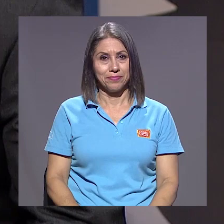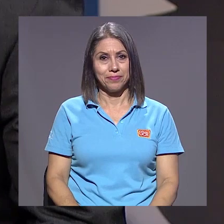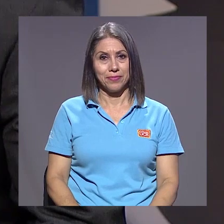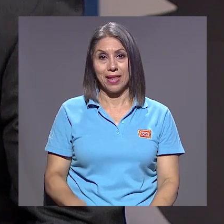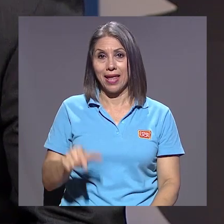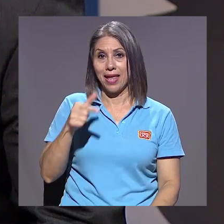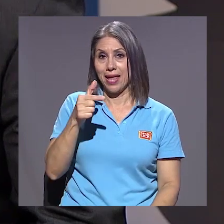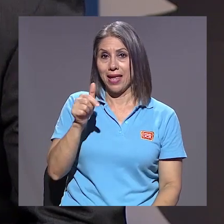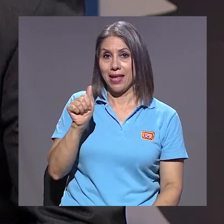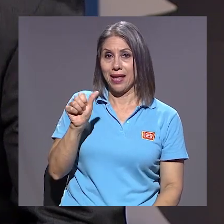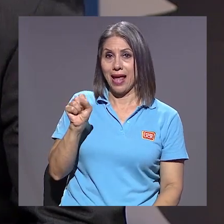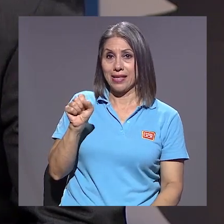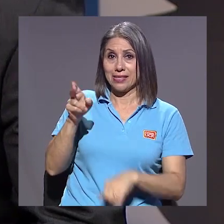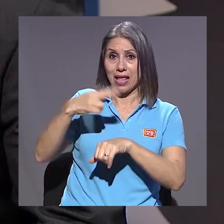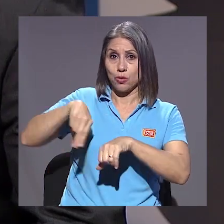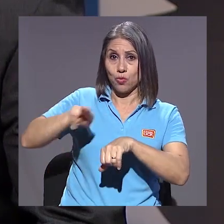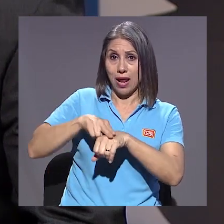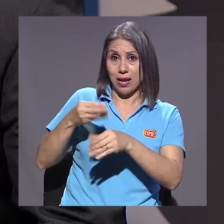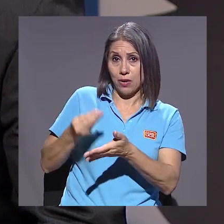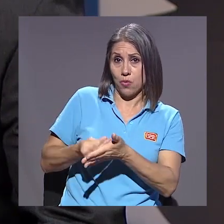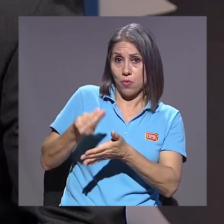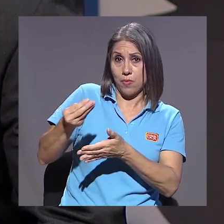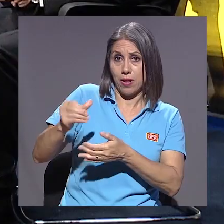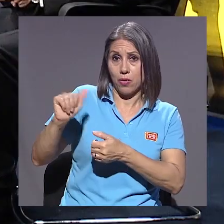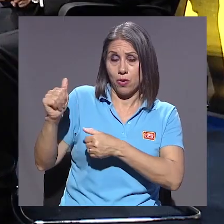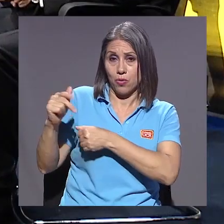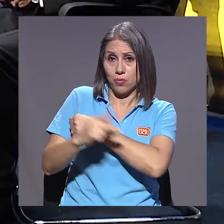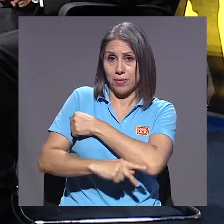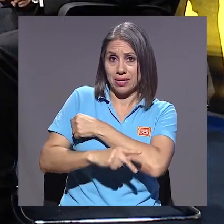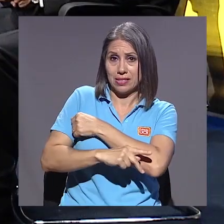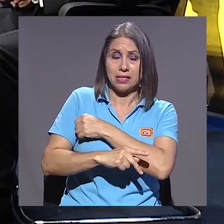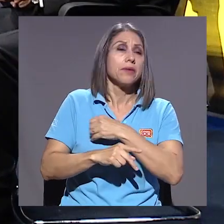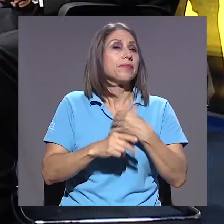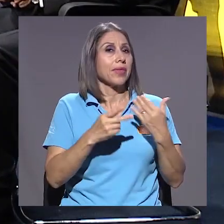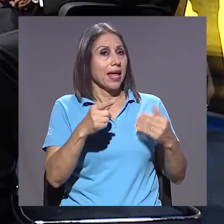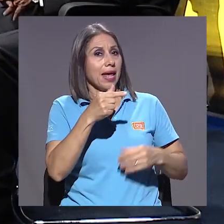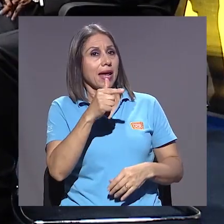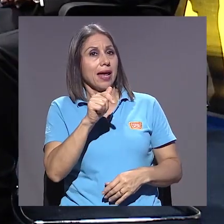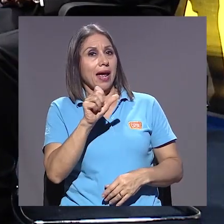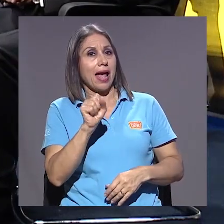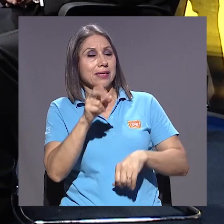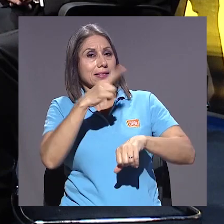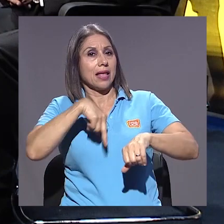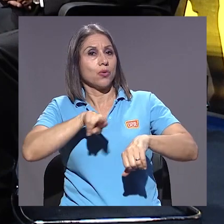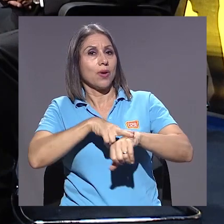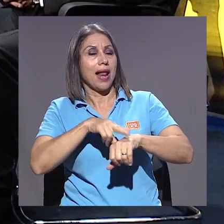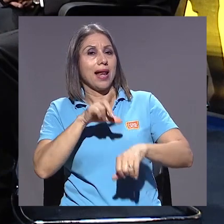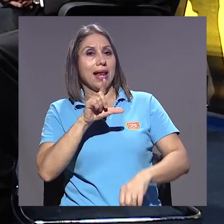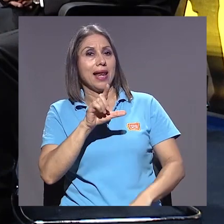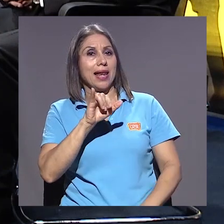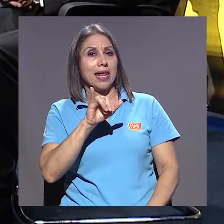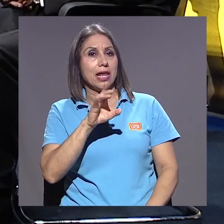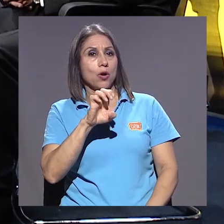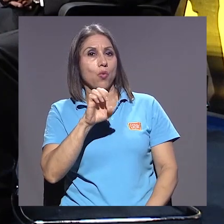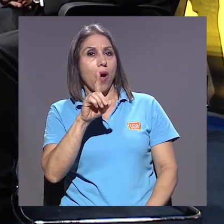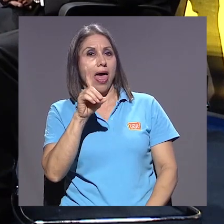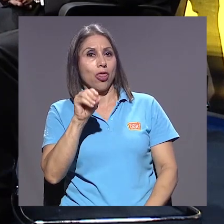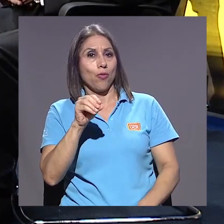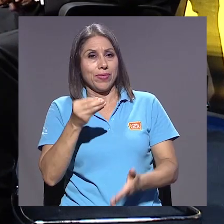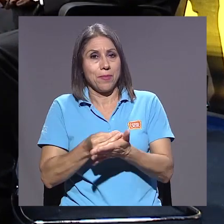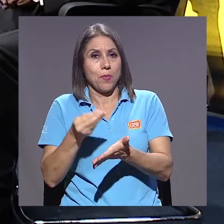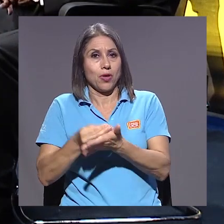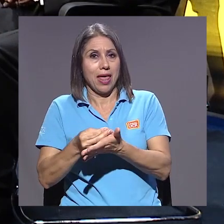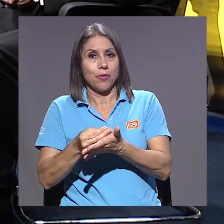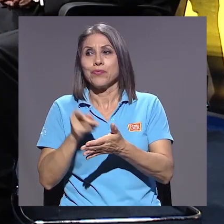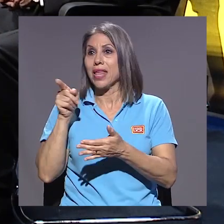Gas natural importado, ¿se está refiriendo? Gas natural licuado importado. Bueno, esa es una opción que se está manejando mucho en Centroamérica, se